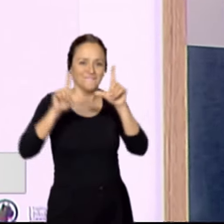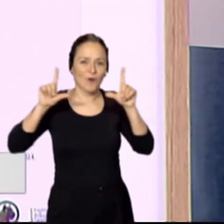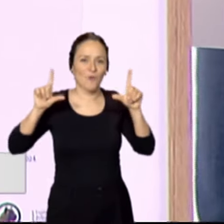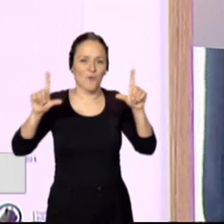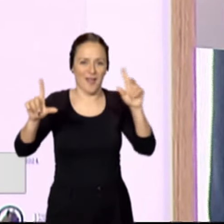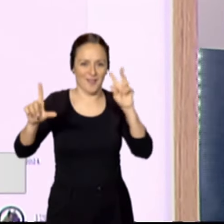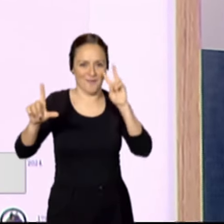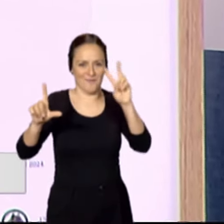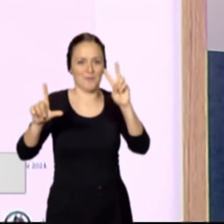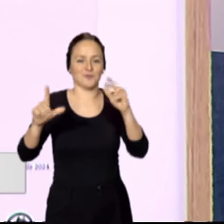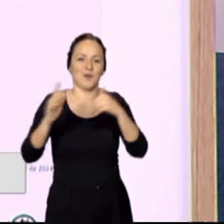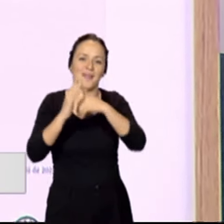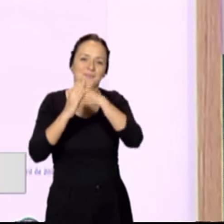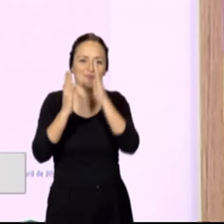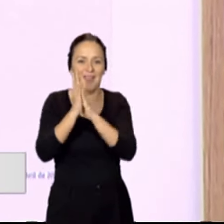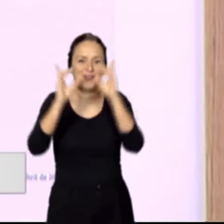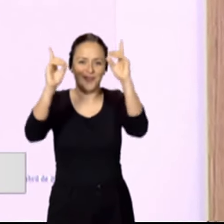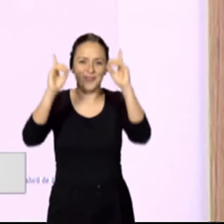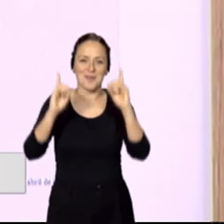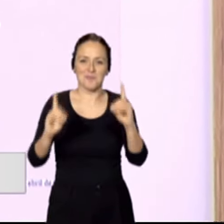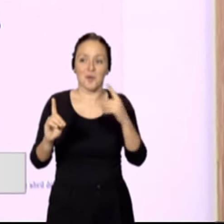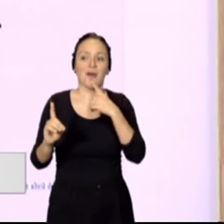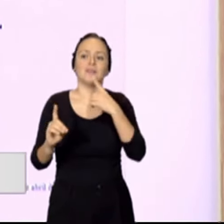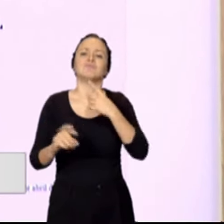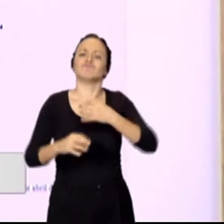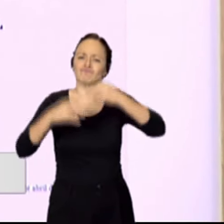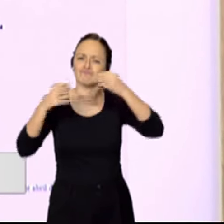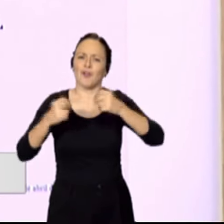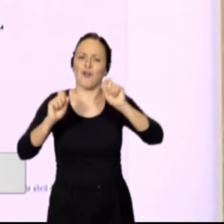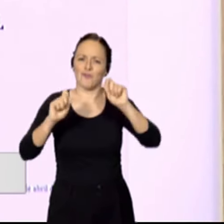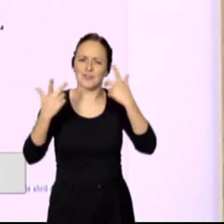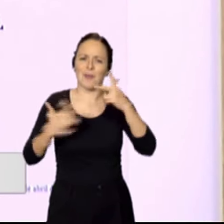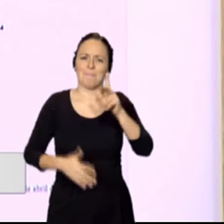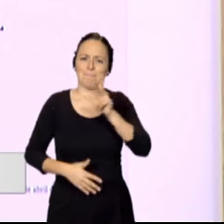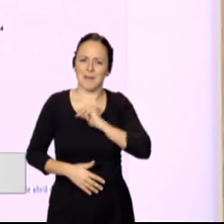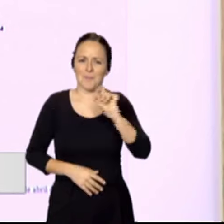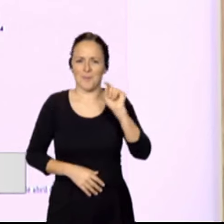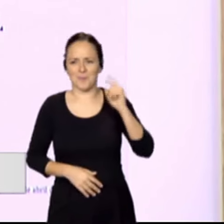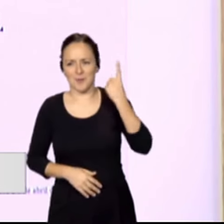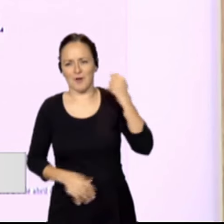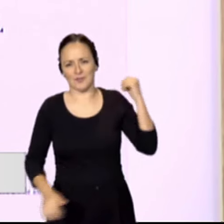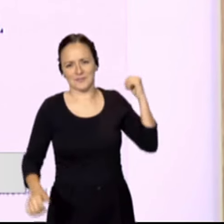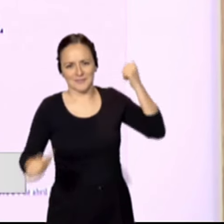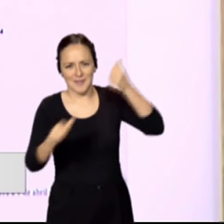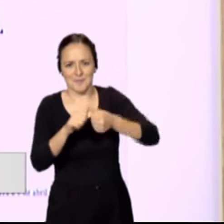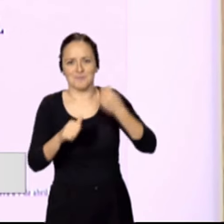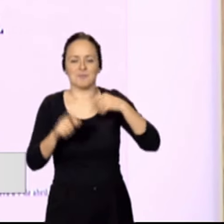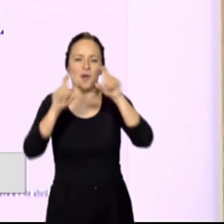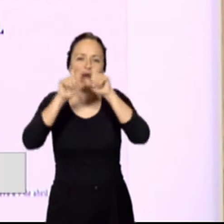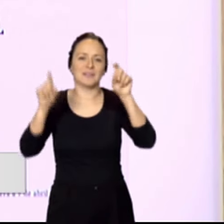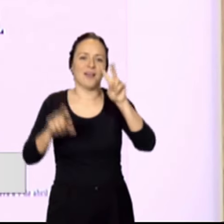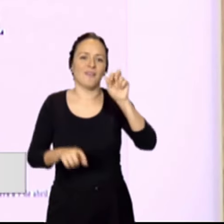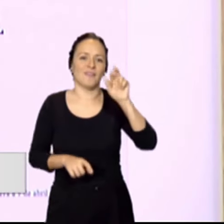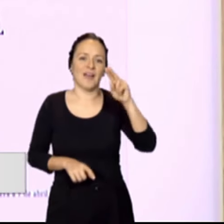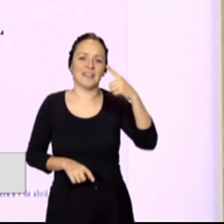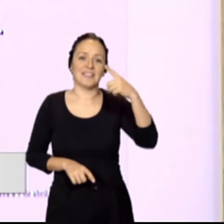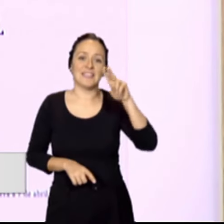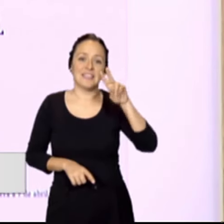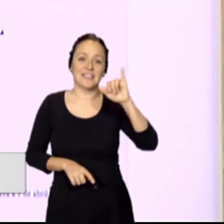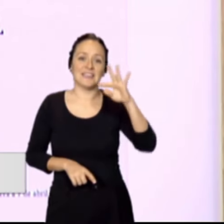ese diploma que reconoce ese premio esa trayectoria de barquita chis bueno trayectoria